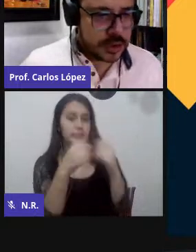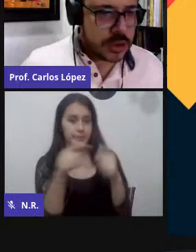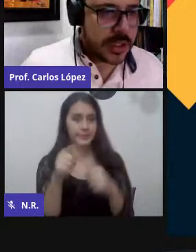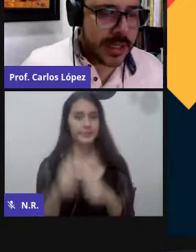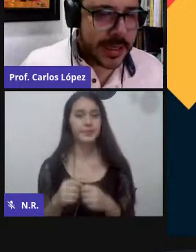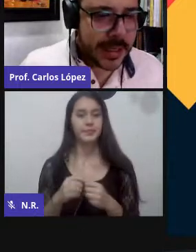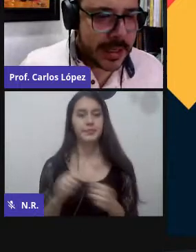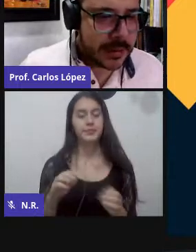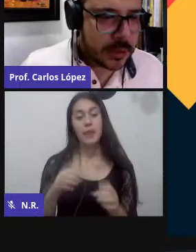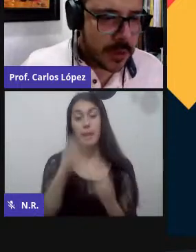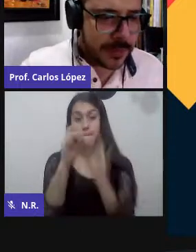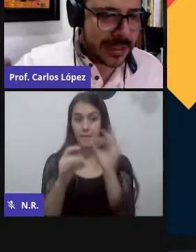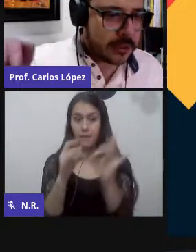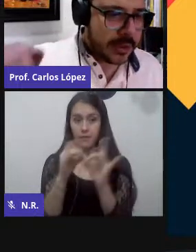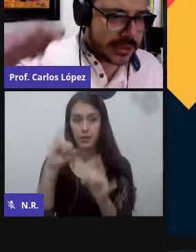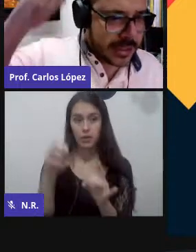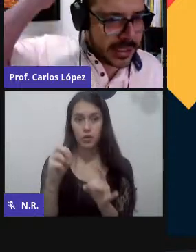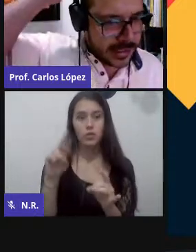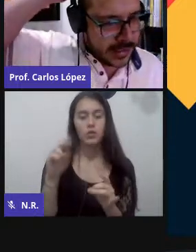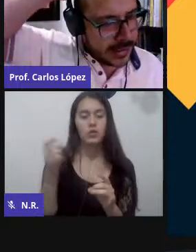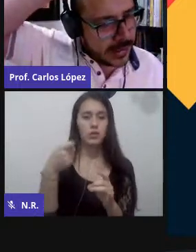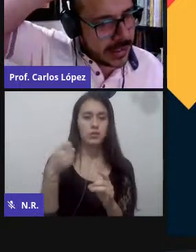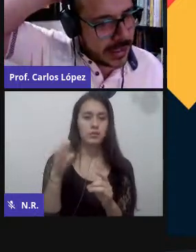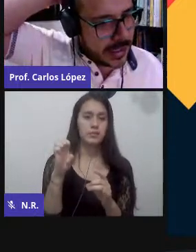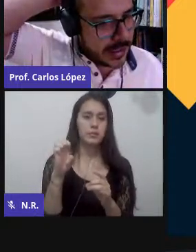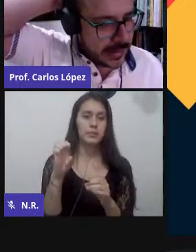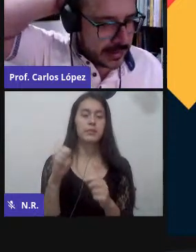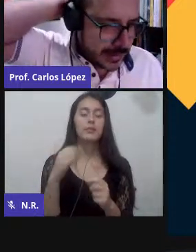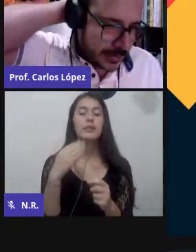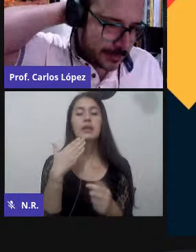Perfecto, George. Te voy a pedir que actualices